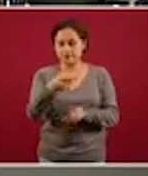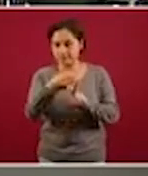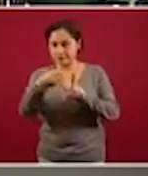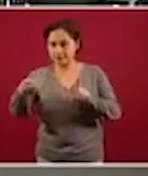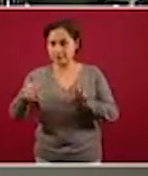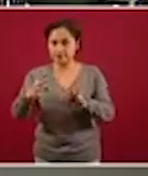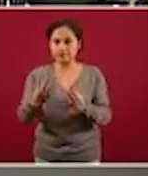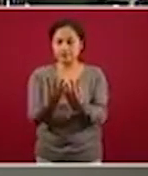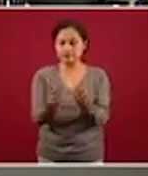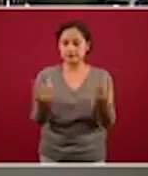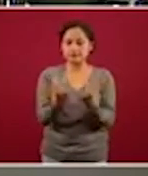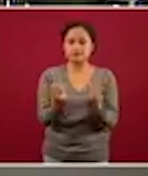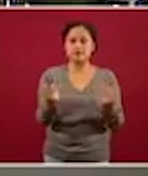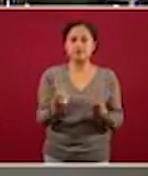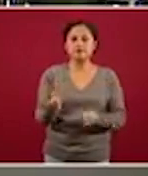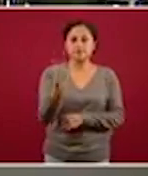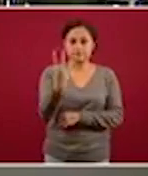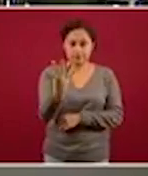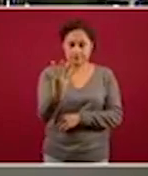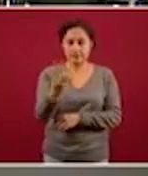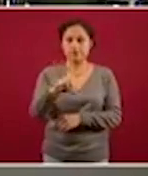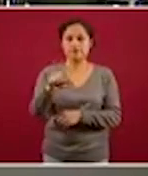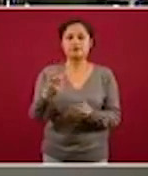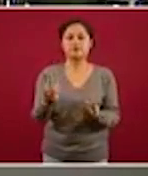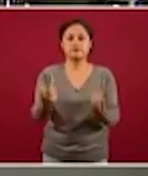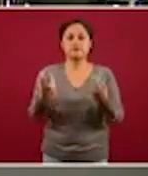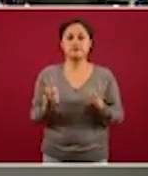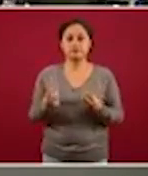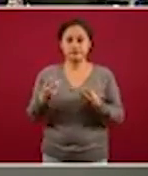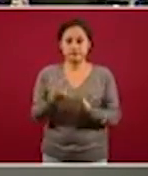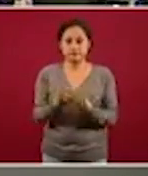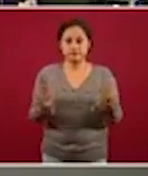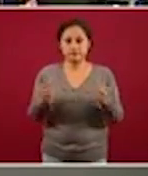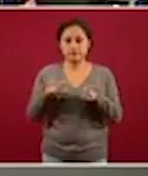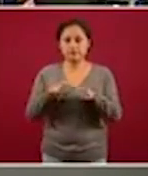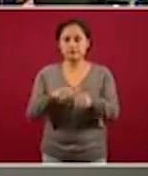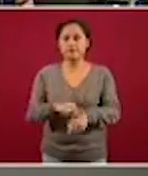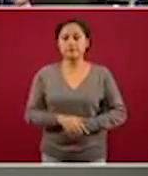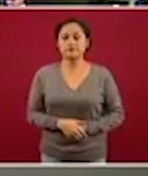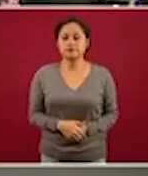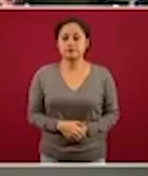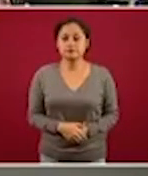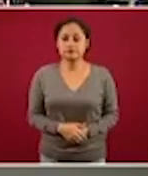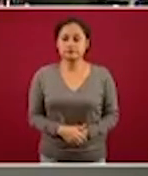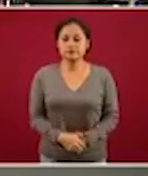los cuatro en la primera fila, y nos seguimos en la siguiente fila. Por favor.